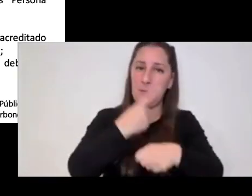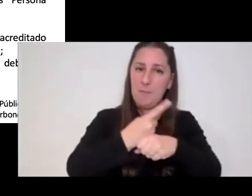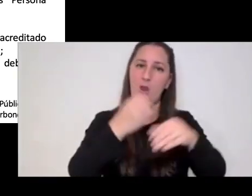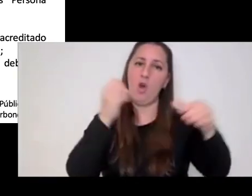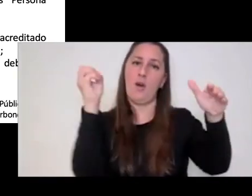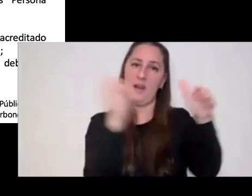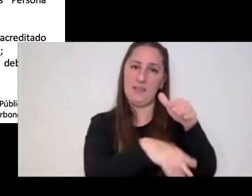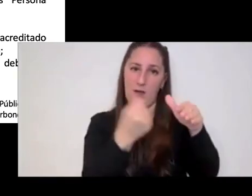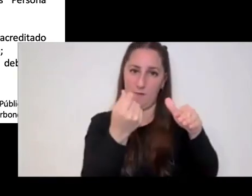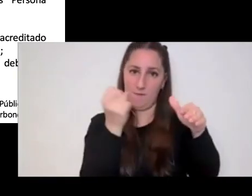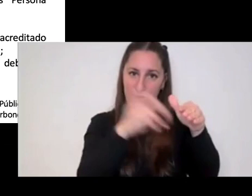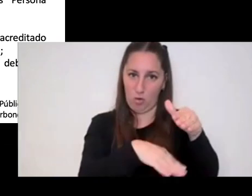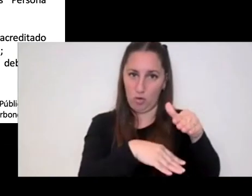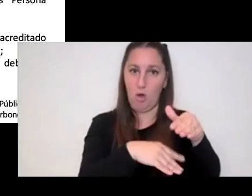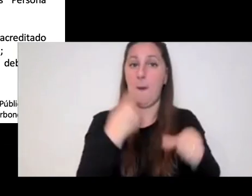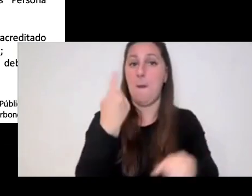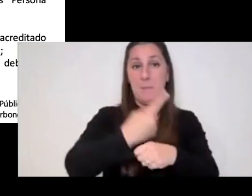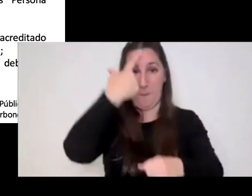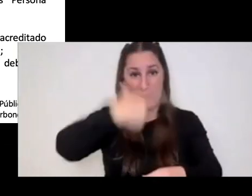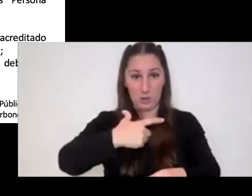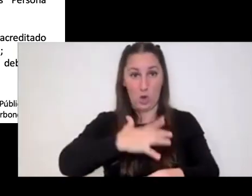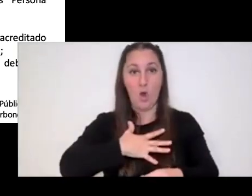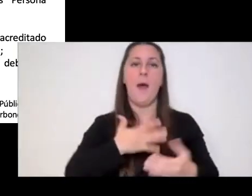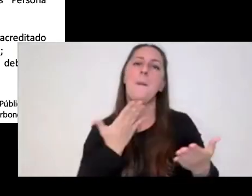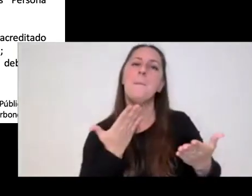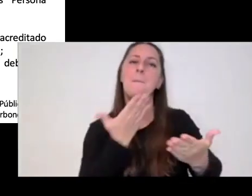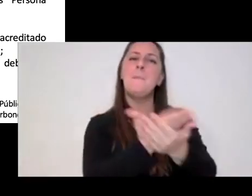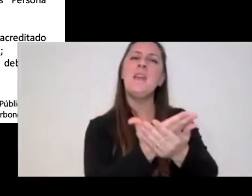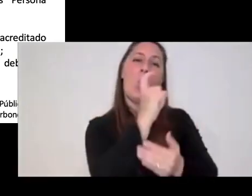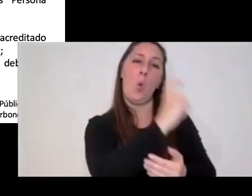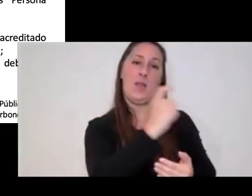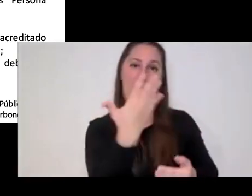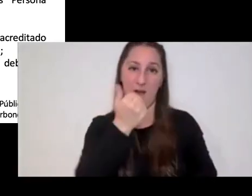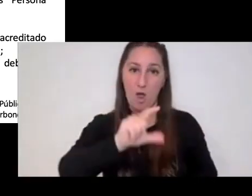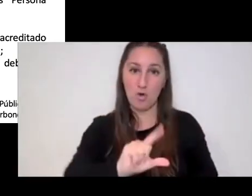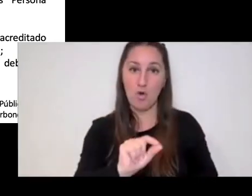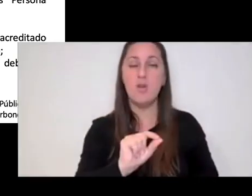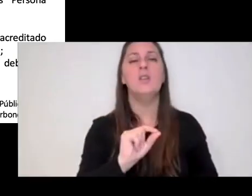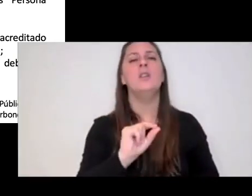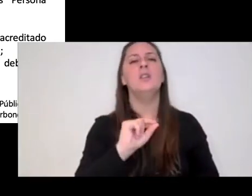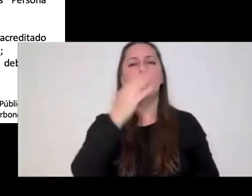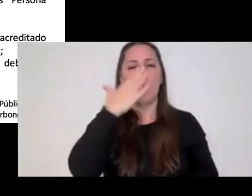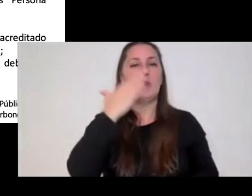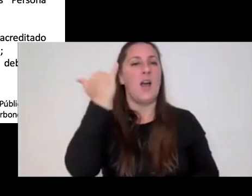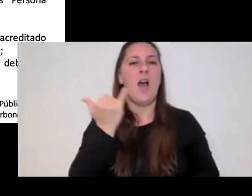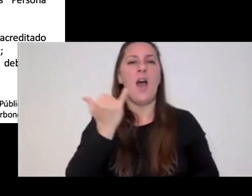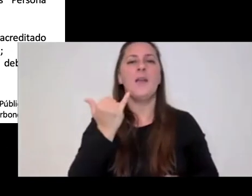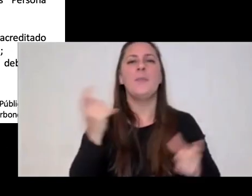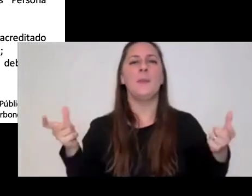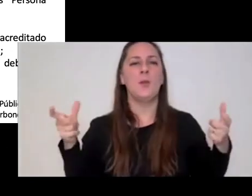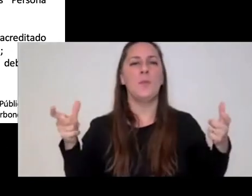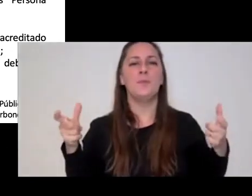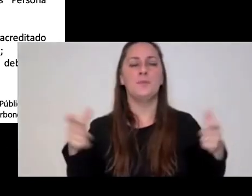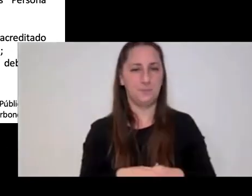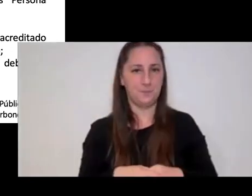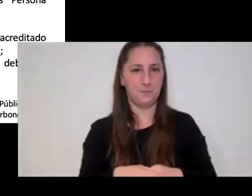Previamente el contribuyente tiene que haber solicitado una cuenta bancaria y para ello tenemos la comisión, la norma del